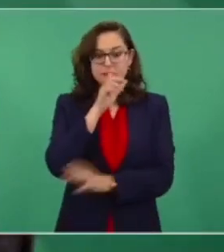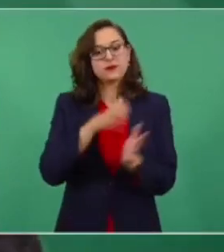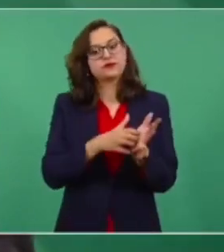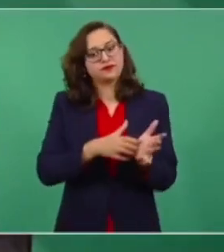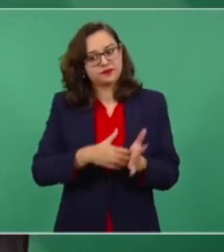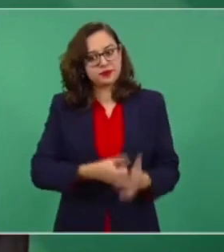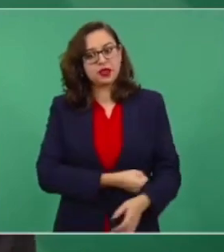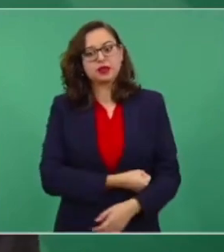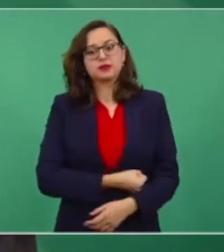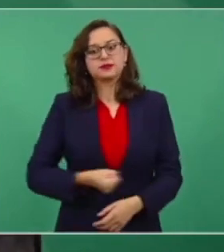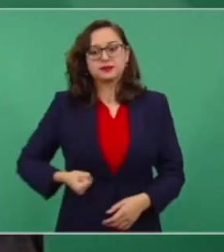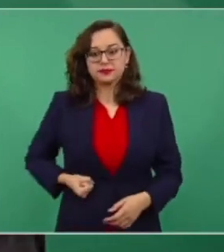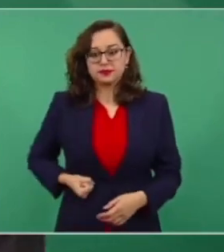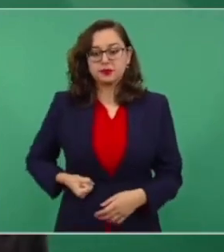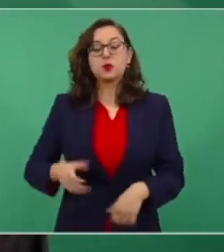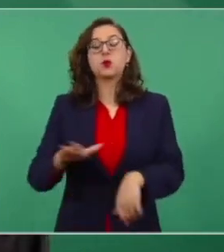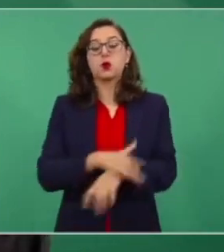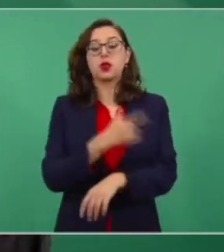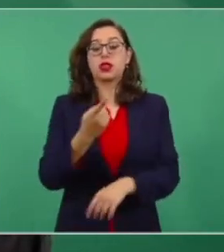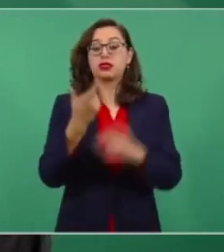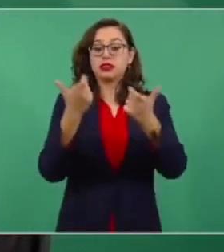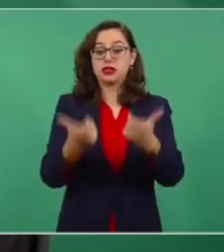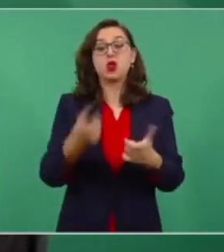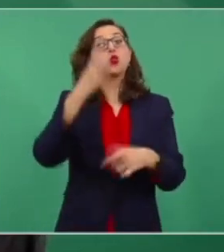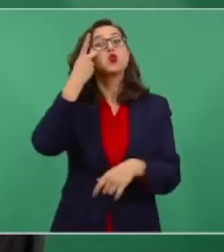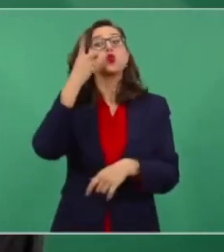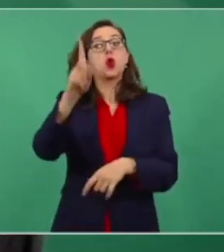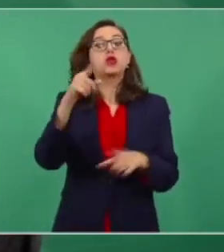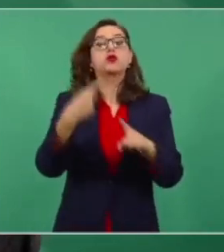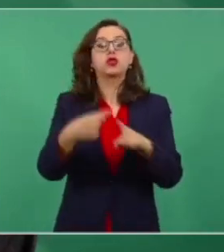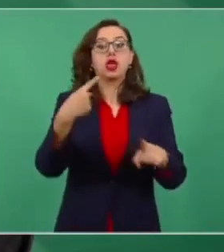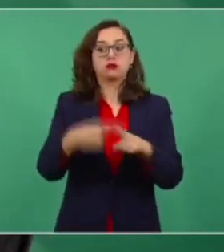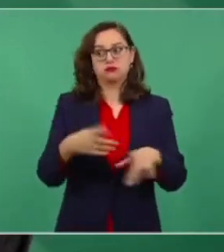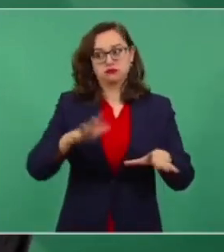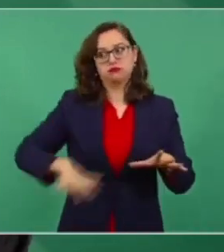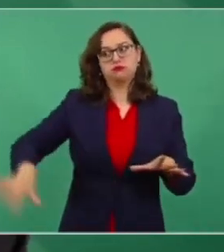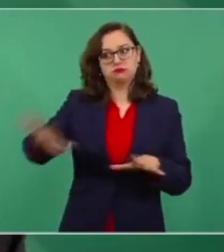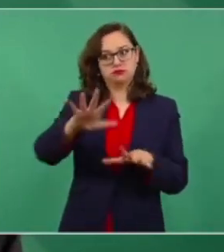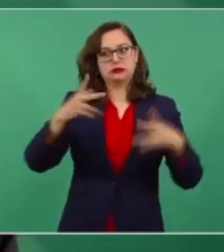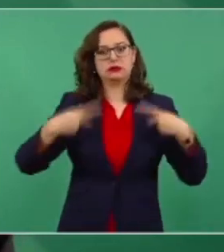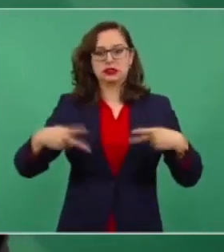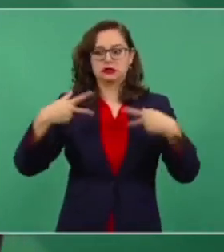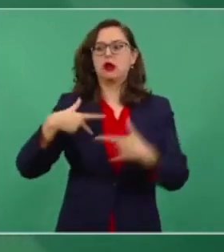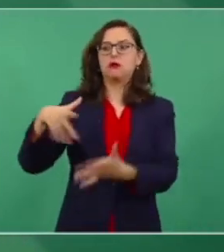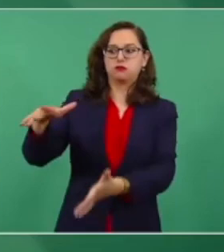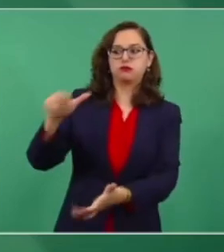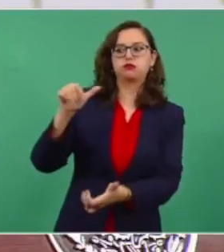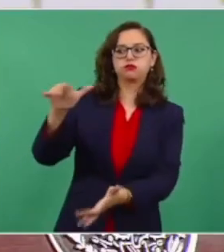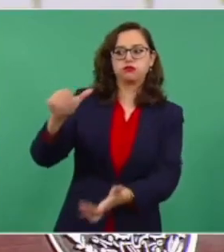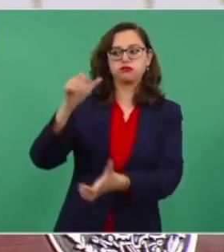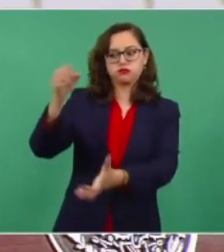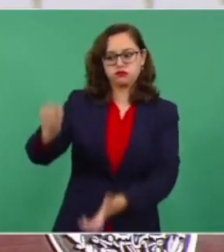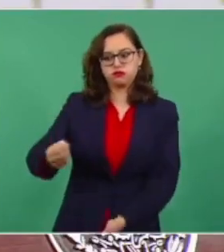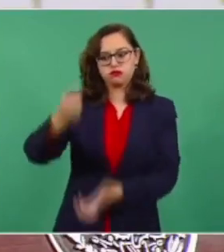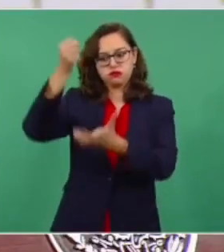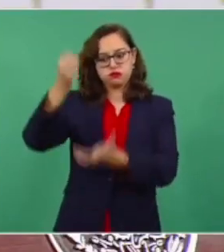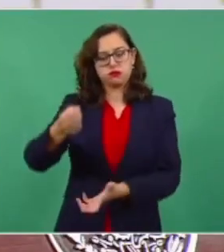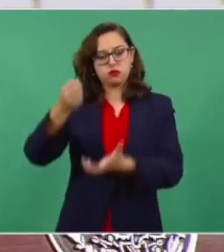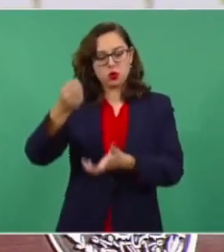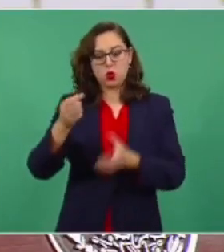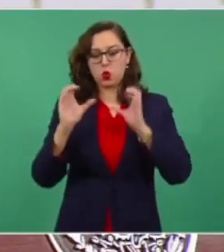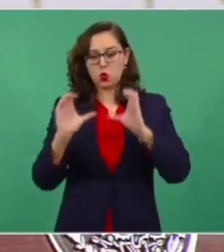Porque estamos administrando dinero del pueblo y sea mucho o sea poco, tenemos que manejarlo